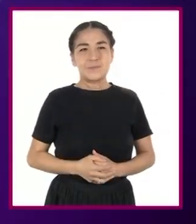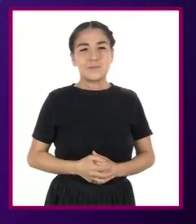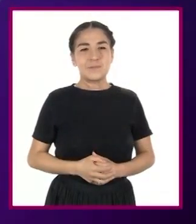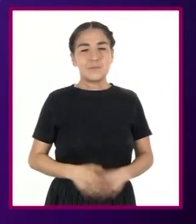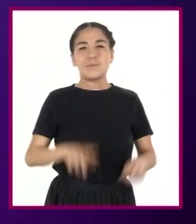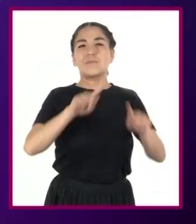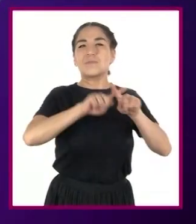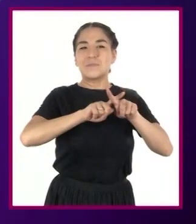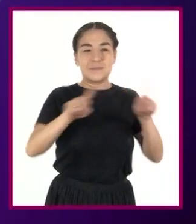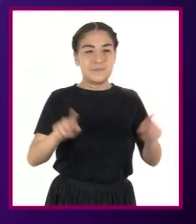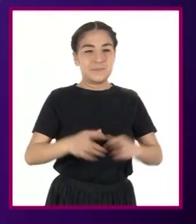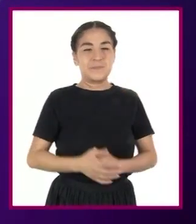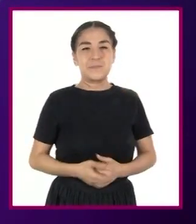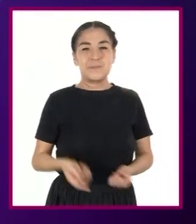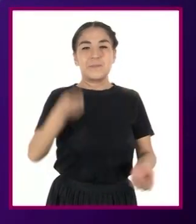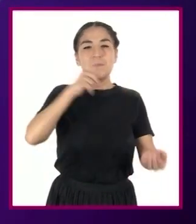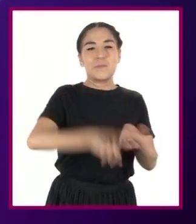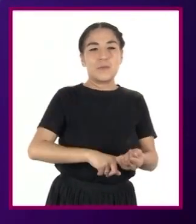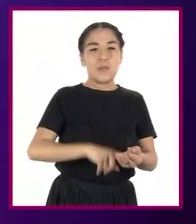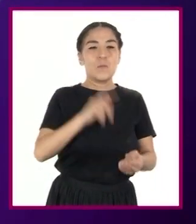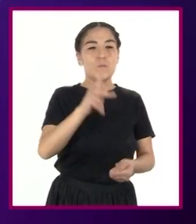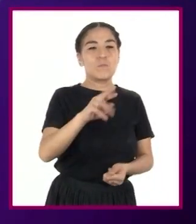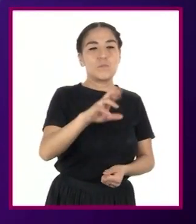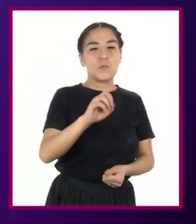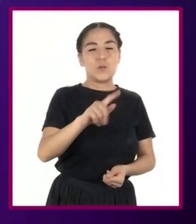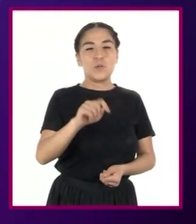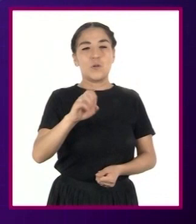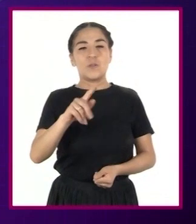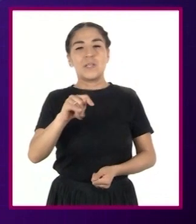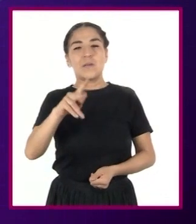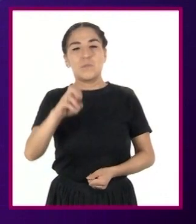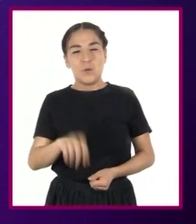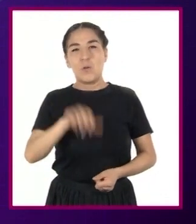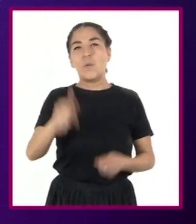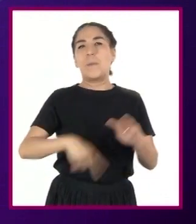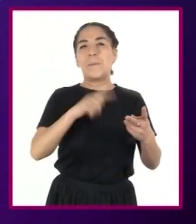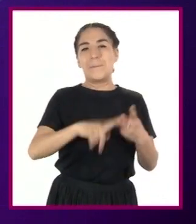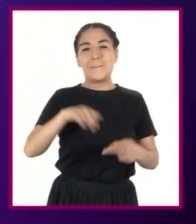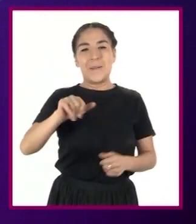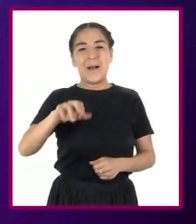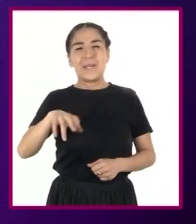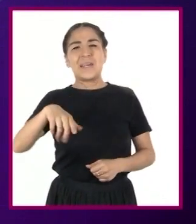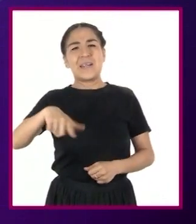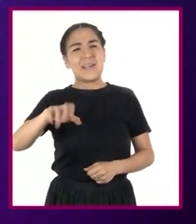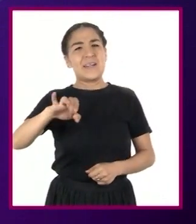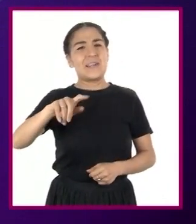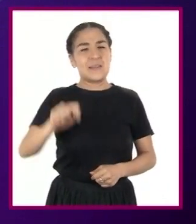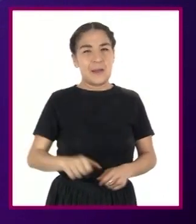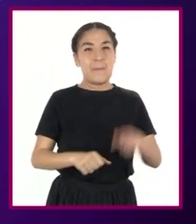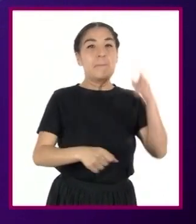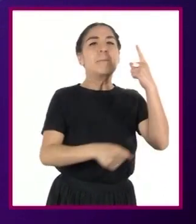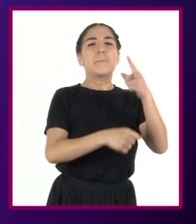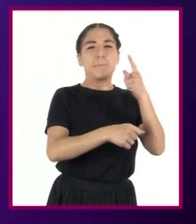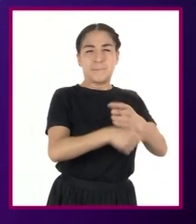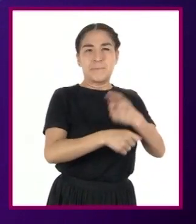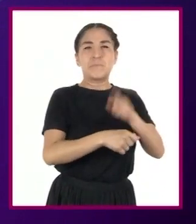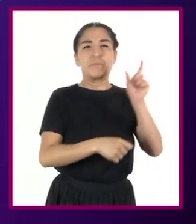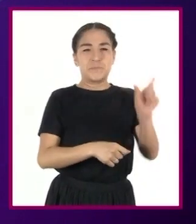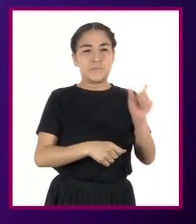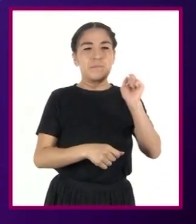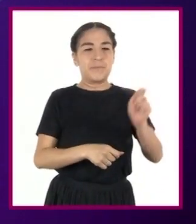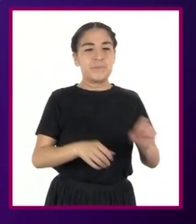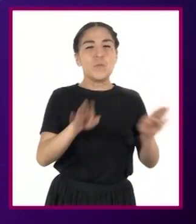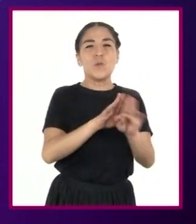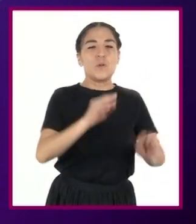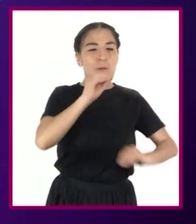La diferencia entre prototipo y maqueta tiene que ver con que el primero puede ser un modelo que puede estar aún